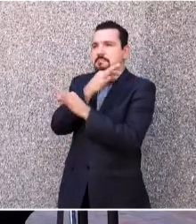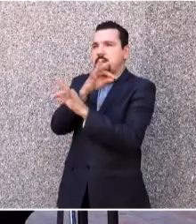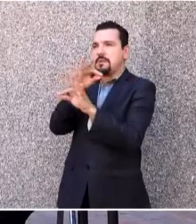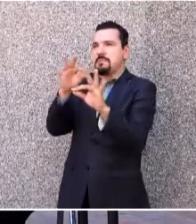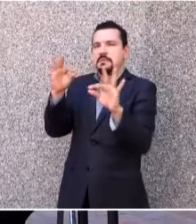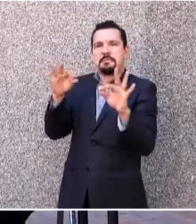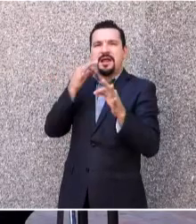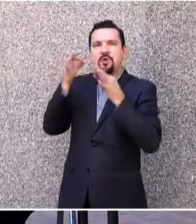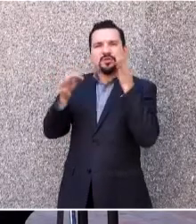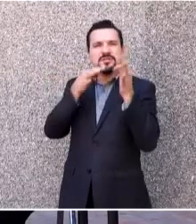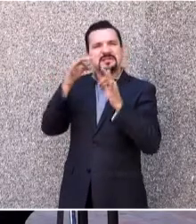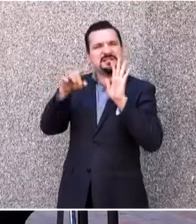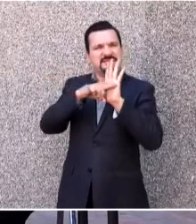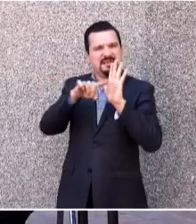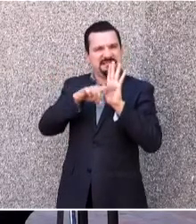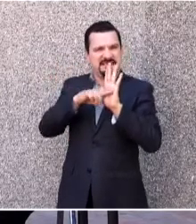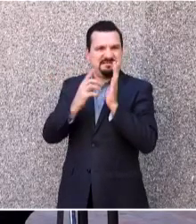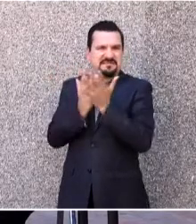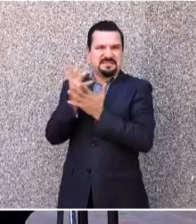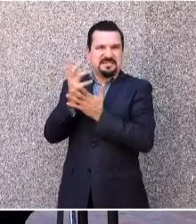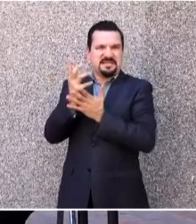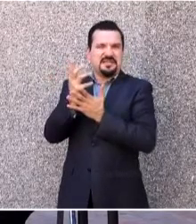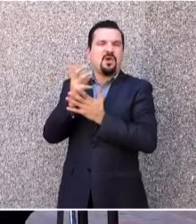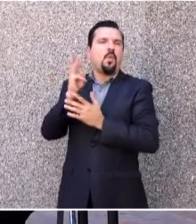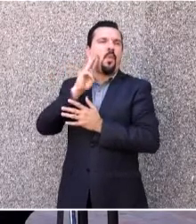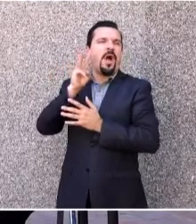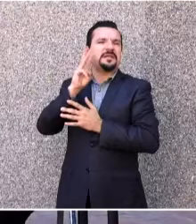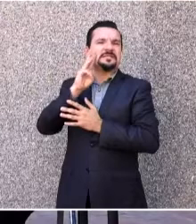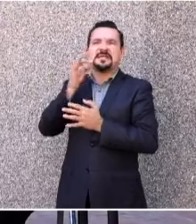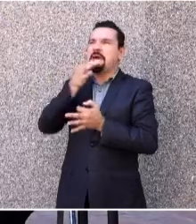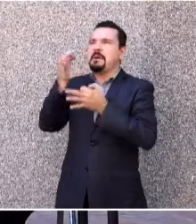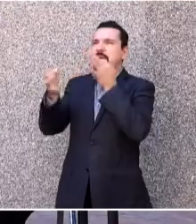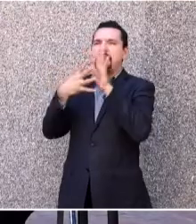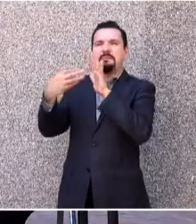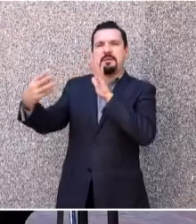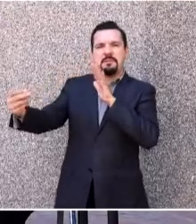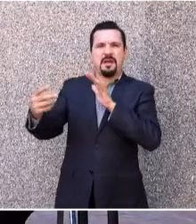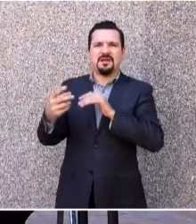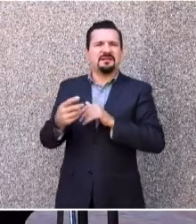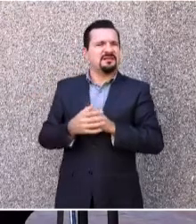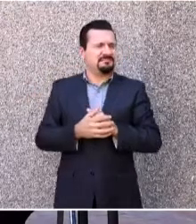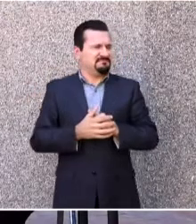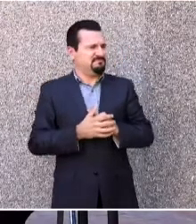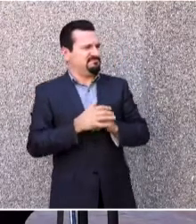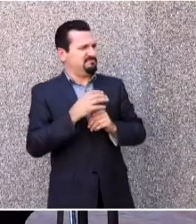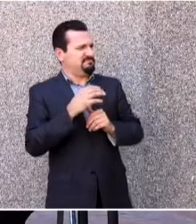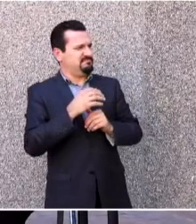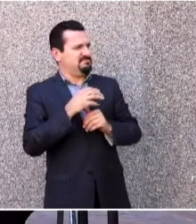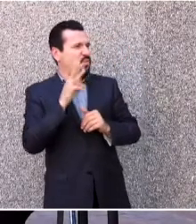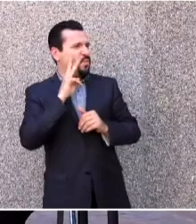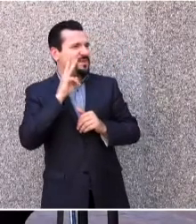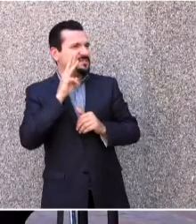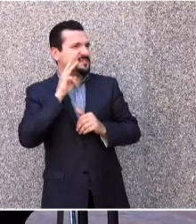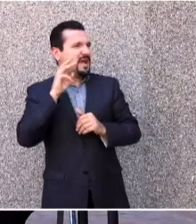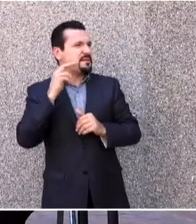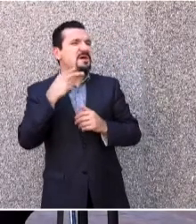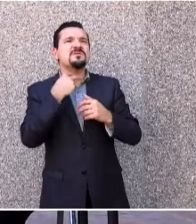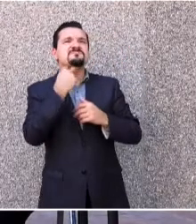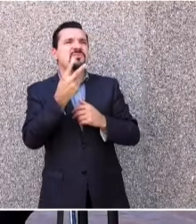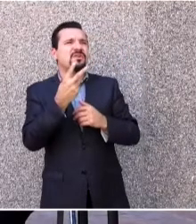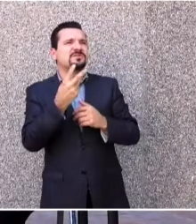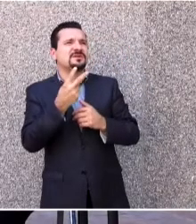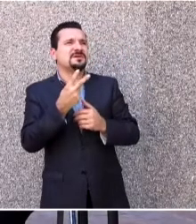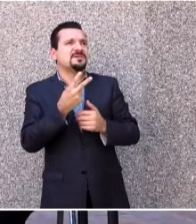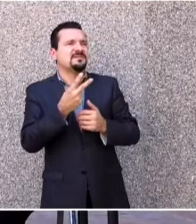El audio. Un audio que circuló a través de WhatsApp. ¿Qué decía el audio, perdón? Decía que, quiere